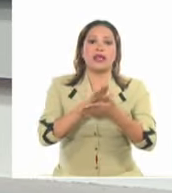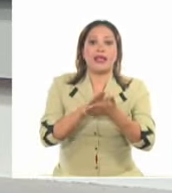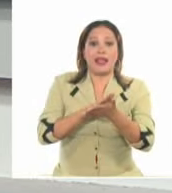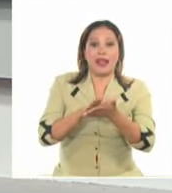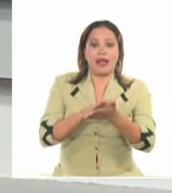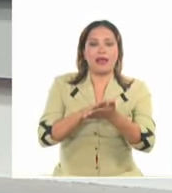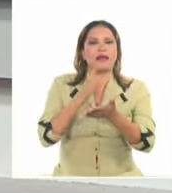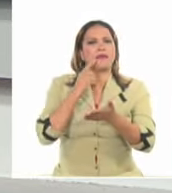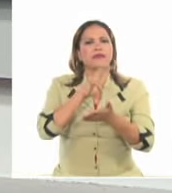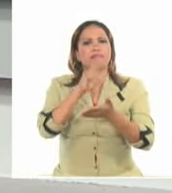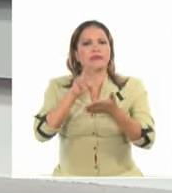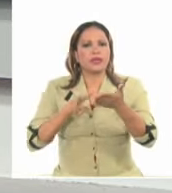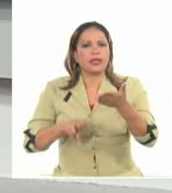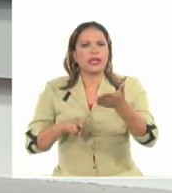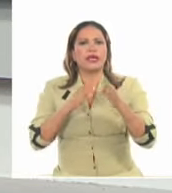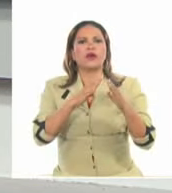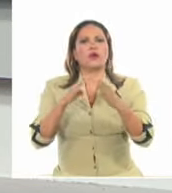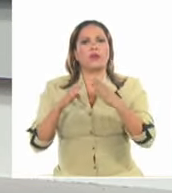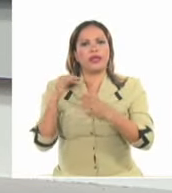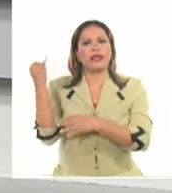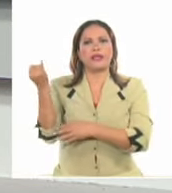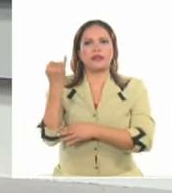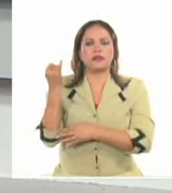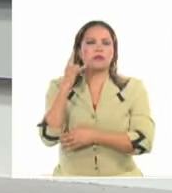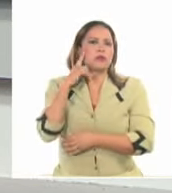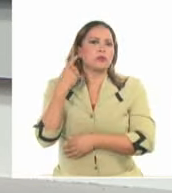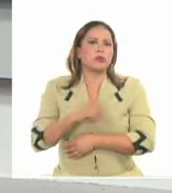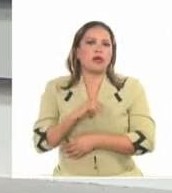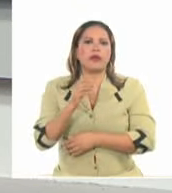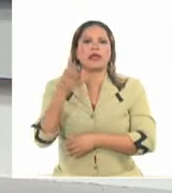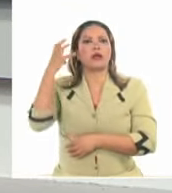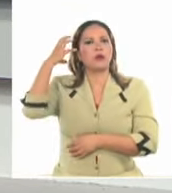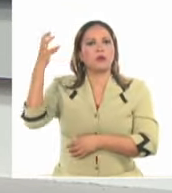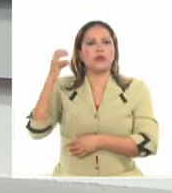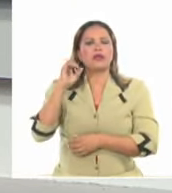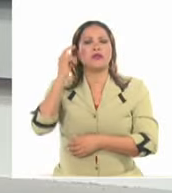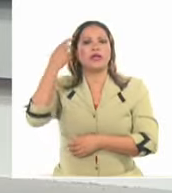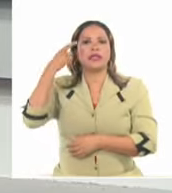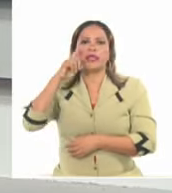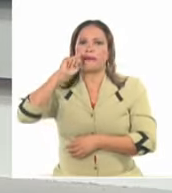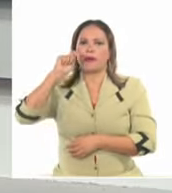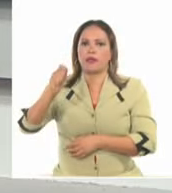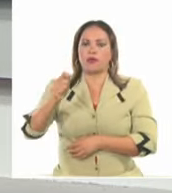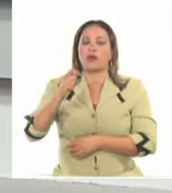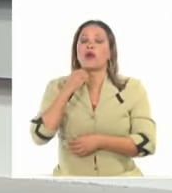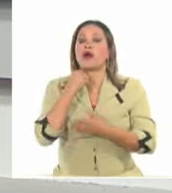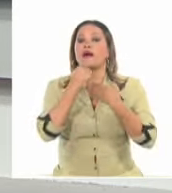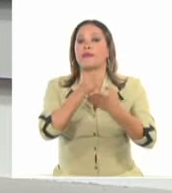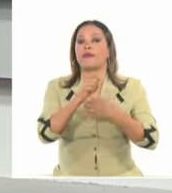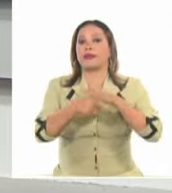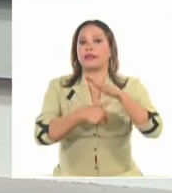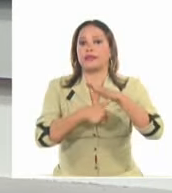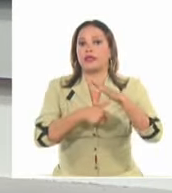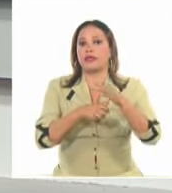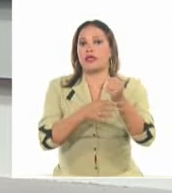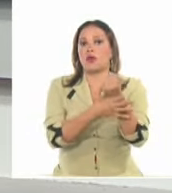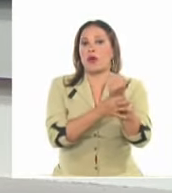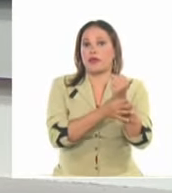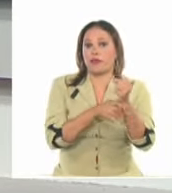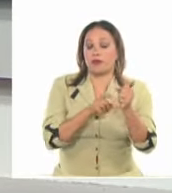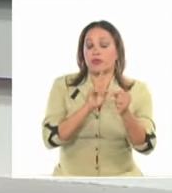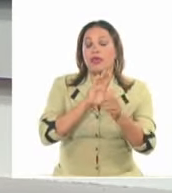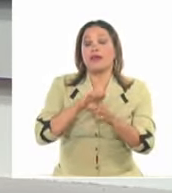que la comunidad internacional desconoce el gobierno ilegítimo de Maduro y apoya la presidencia de Guaidó. Pero cuando se decía